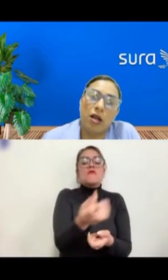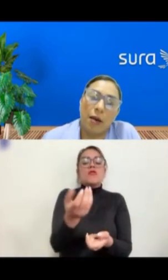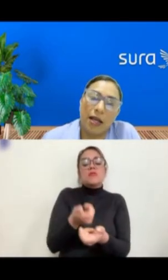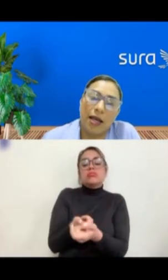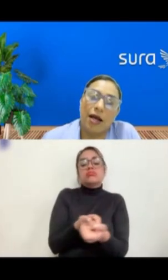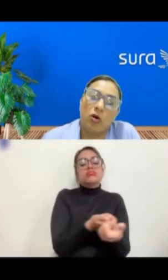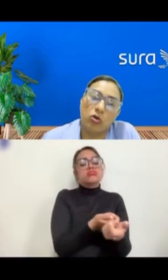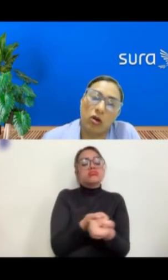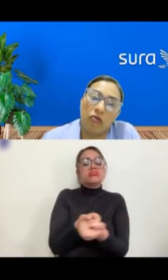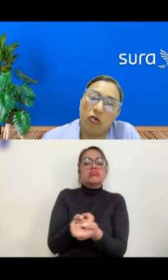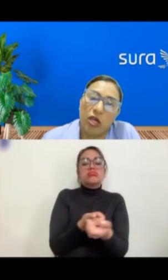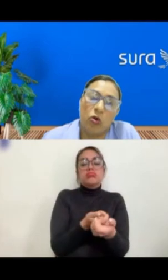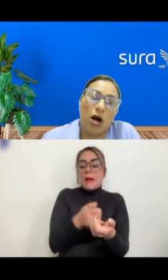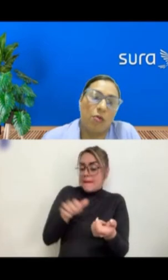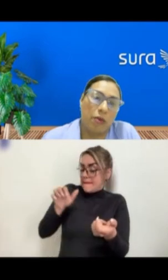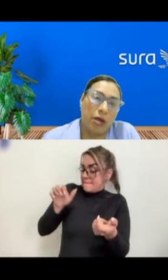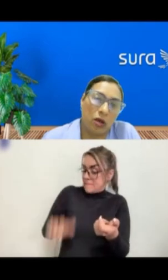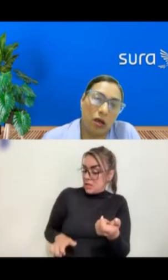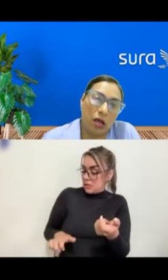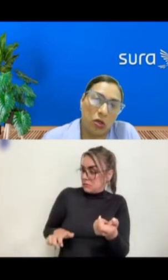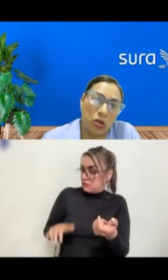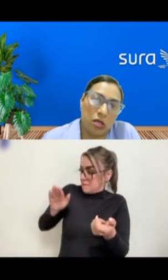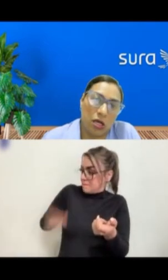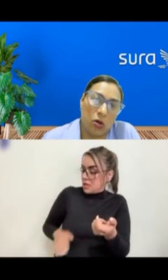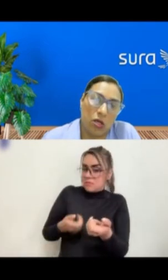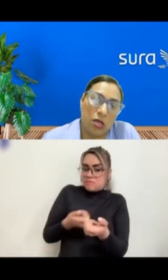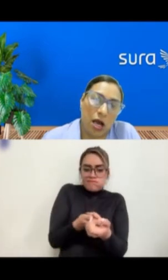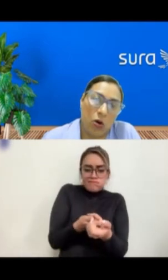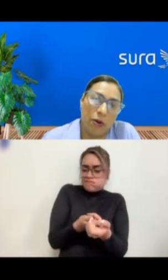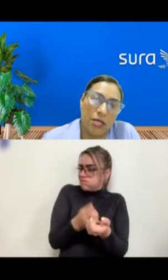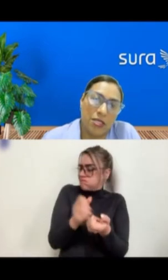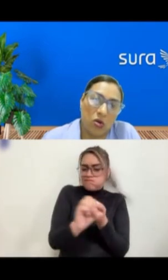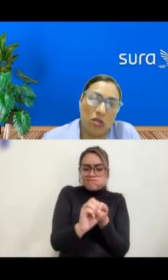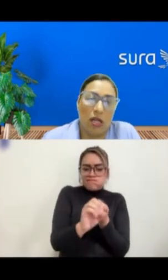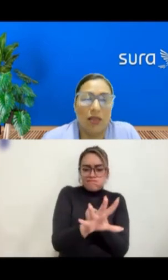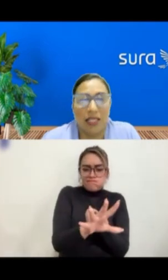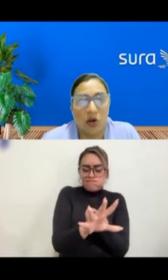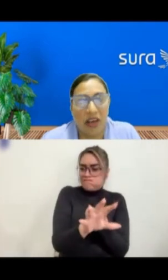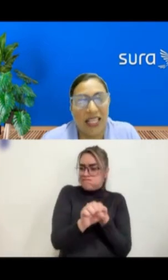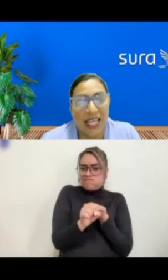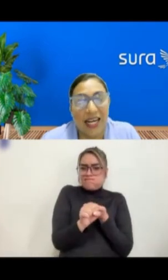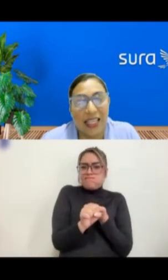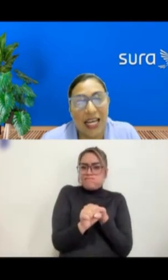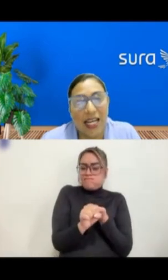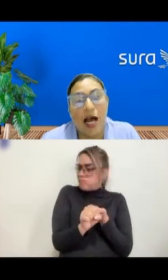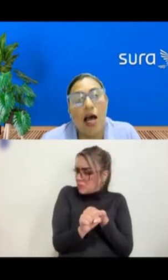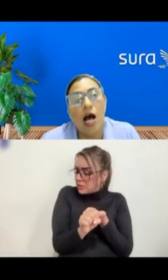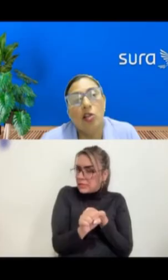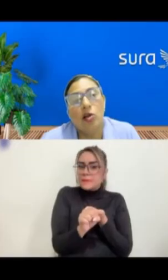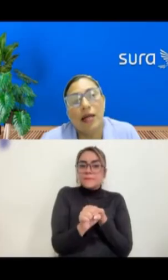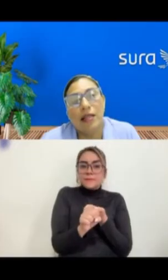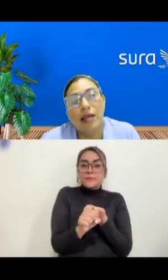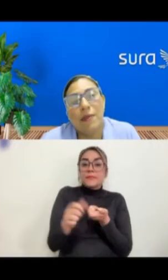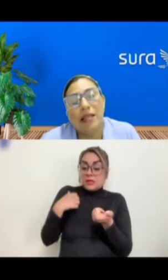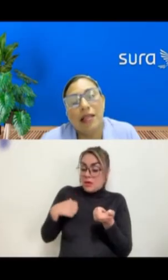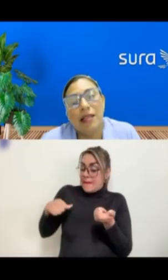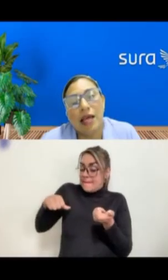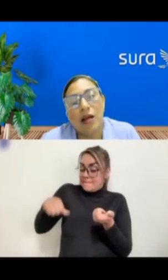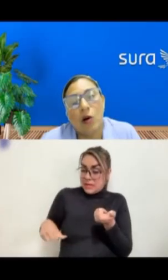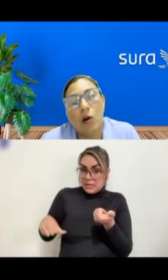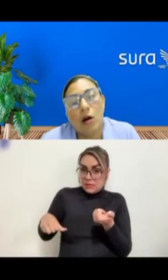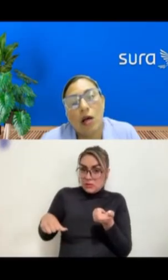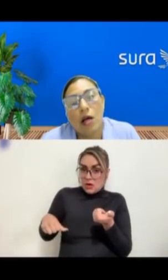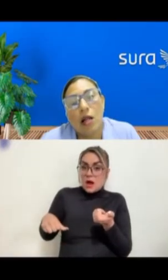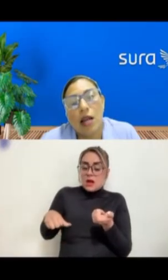llegó alguien y pisó la manguera, cortó el fluido. Al momento de que yo llego y hago presión directa sobre esta arteria,